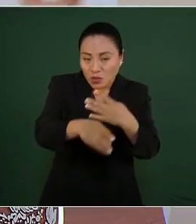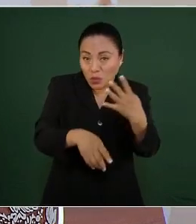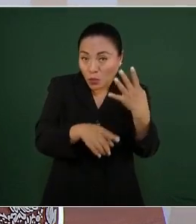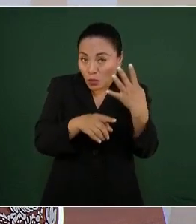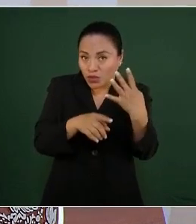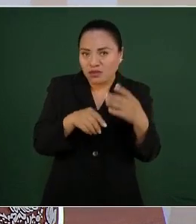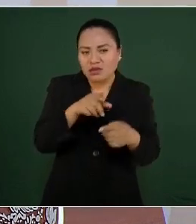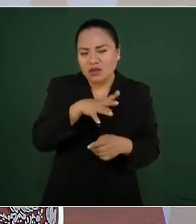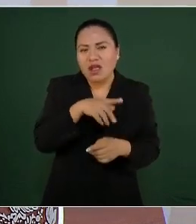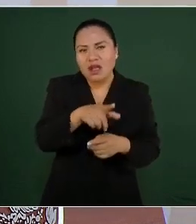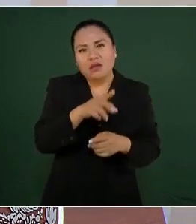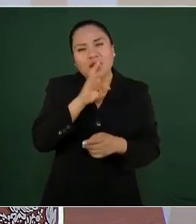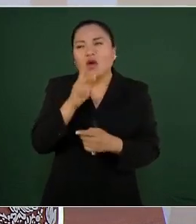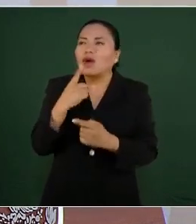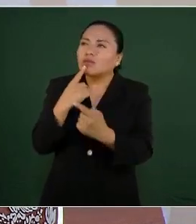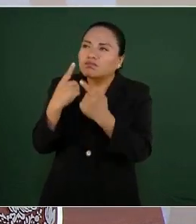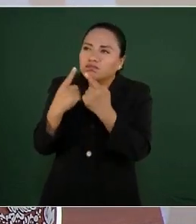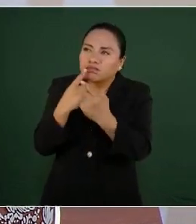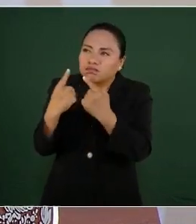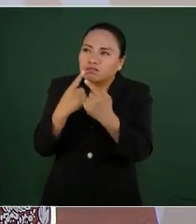que se busque una salida